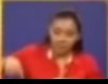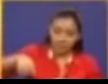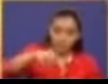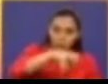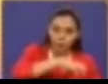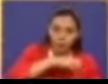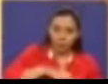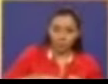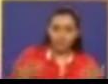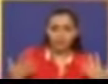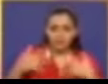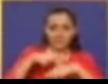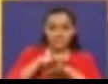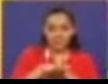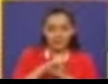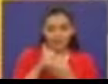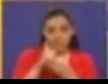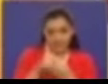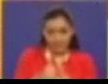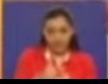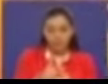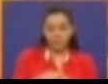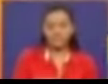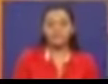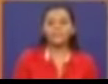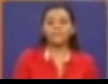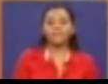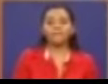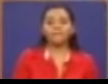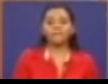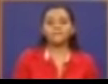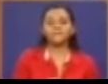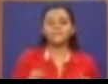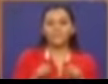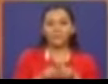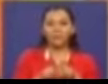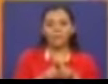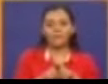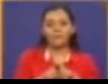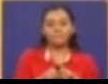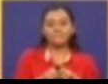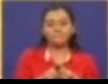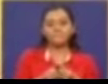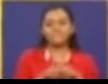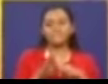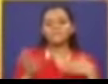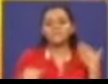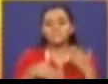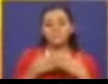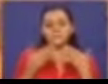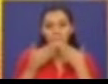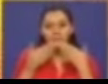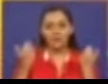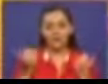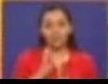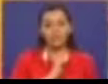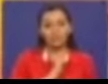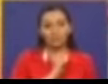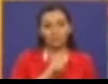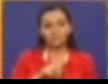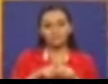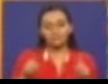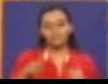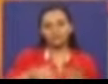nuestro tecnócratas decir, entonces lo vamos a presentar a todo el gabinete, porque la mejora tecnológica debe ser esfuerzo